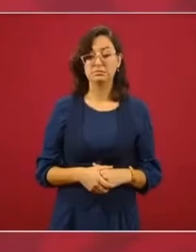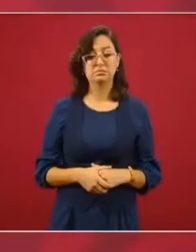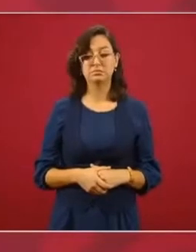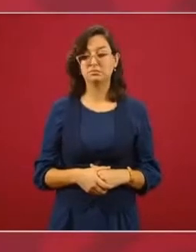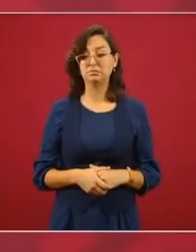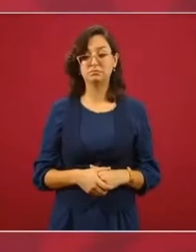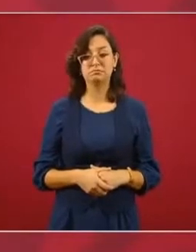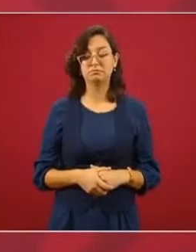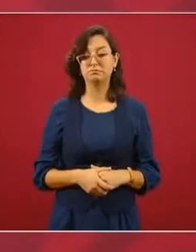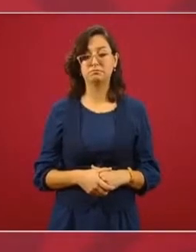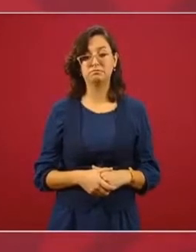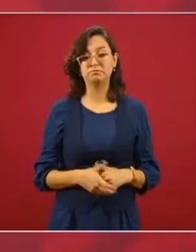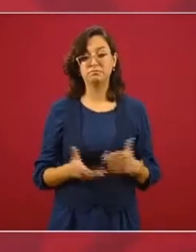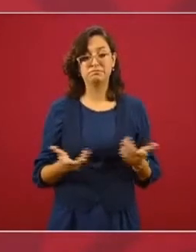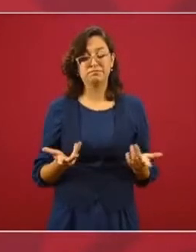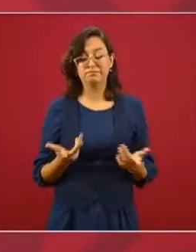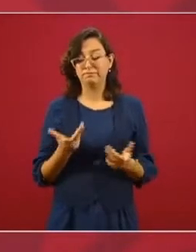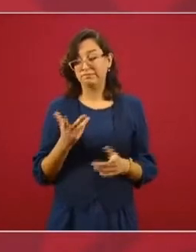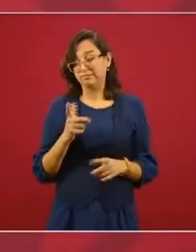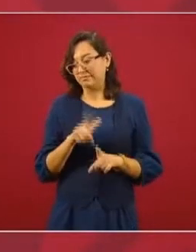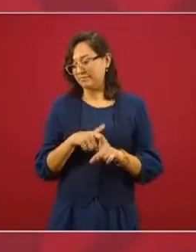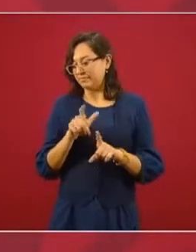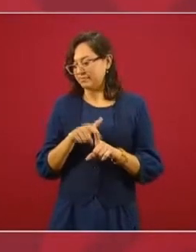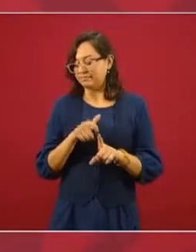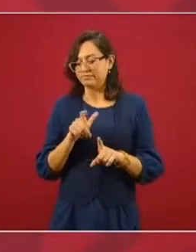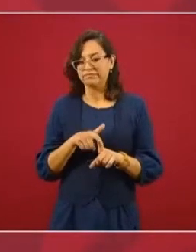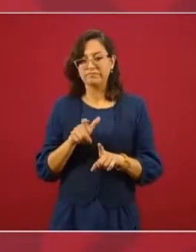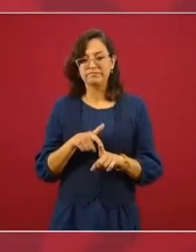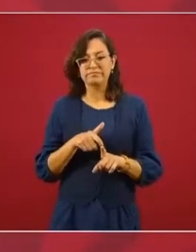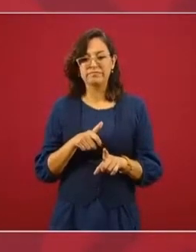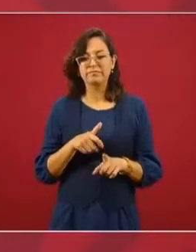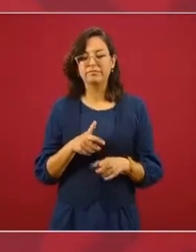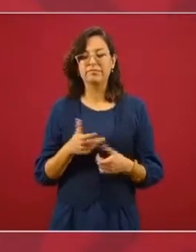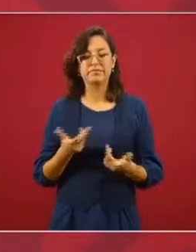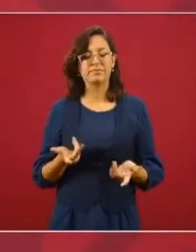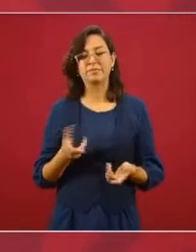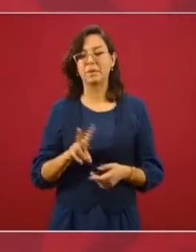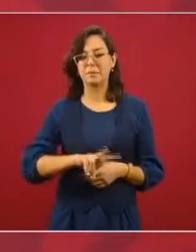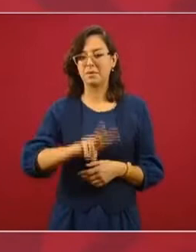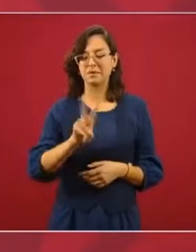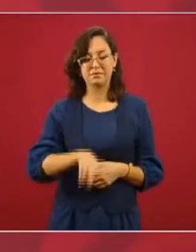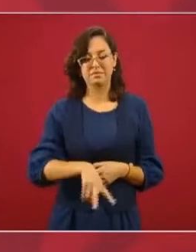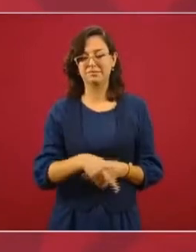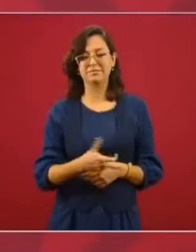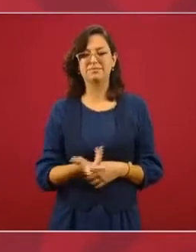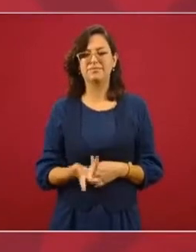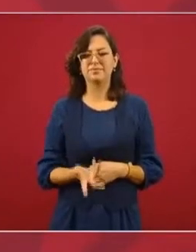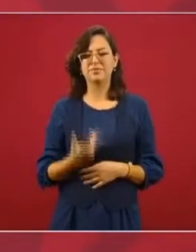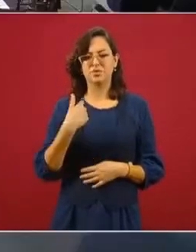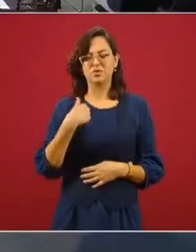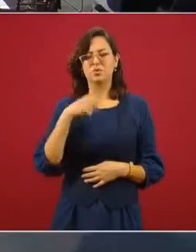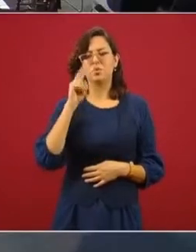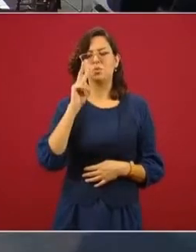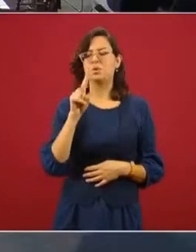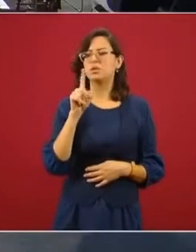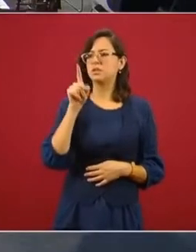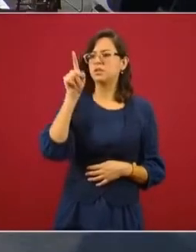caricaturesco, que así estamos, ¿eh? Yo te vi que el de la